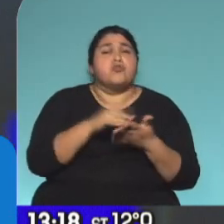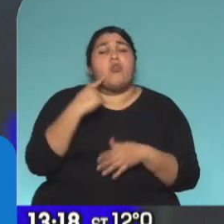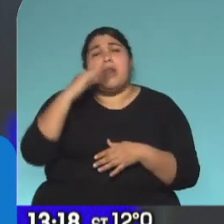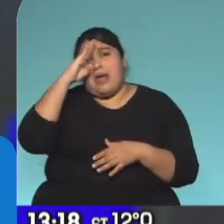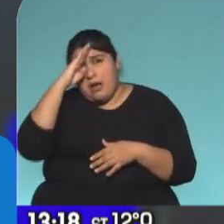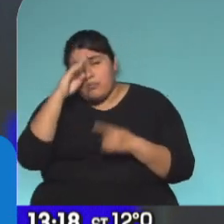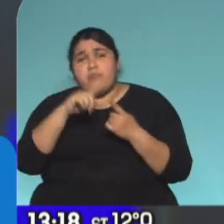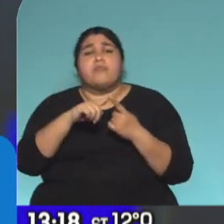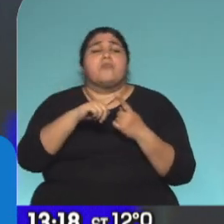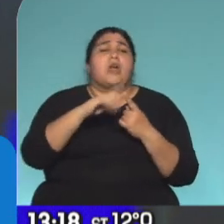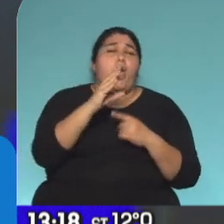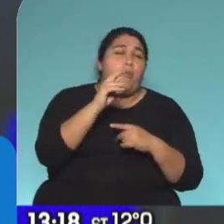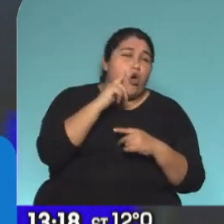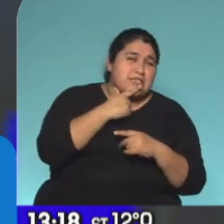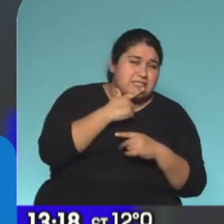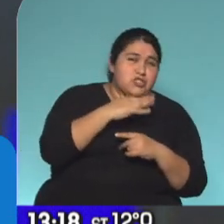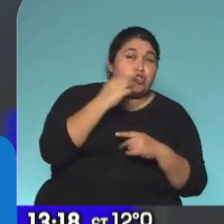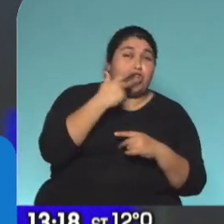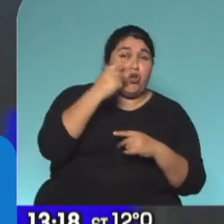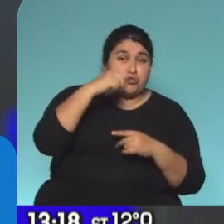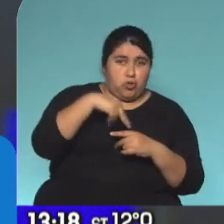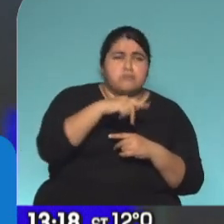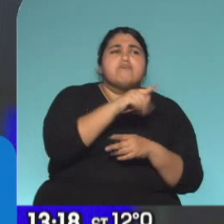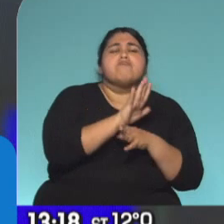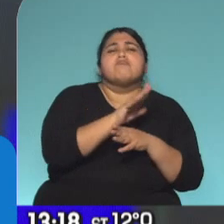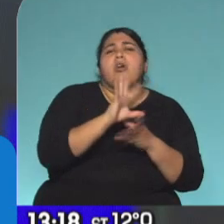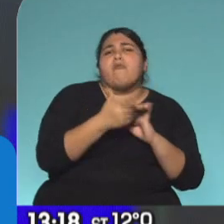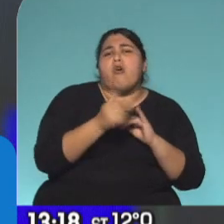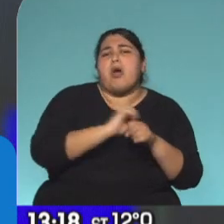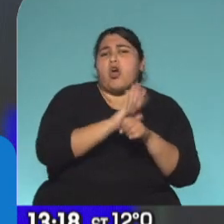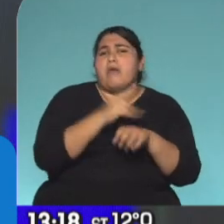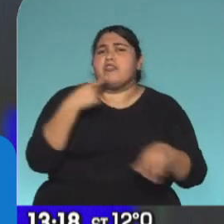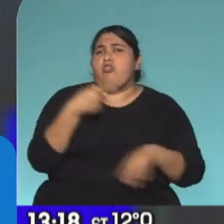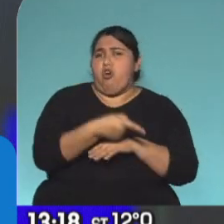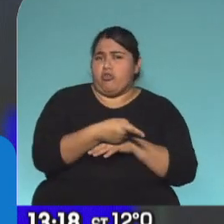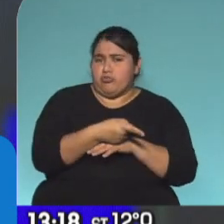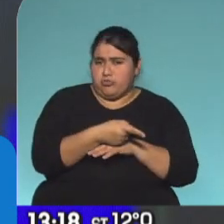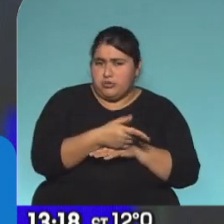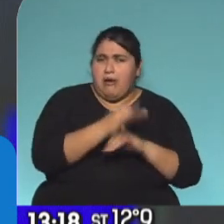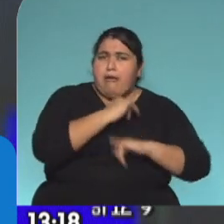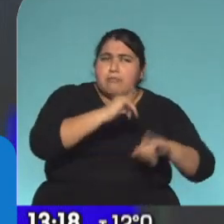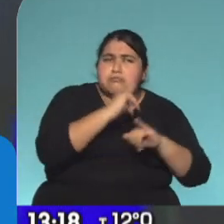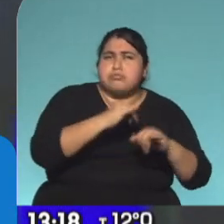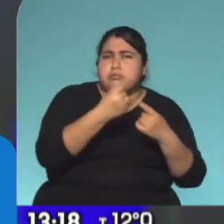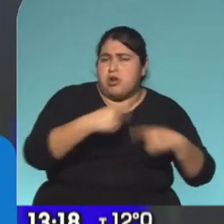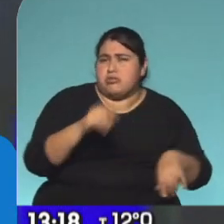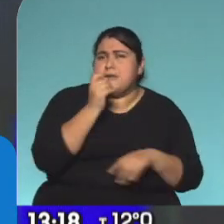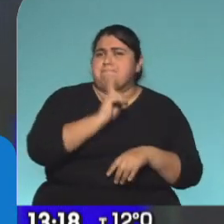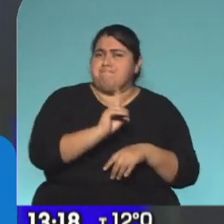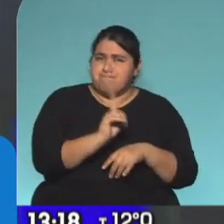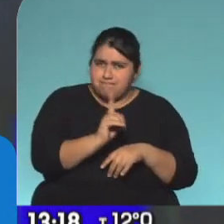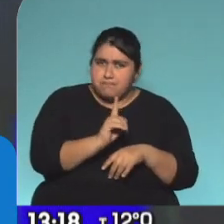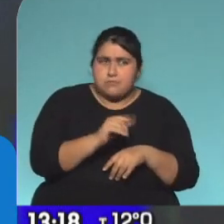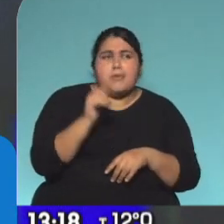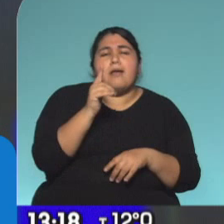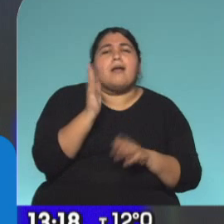Bolsonaro como de Boris Johnson, dos personas que también estaban muy en contra eran del bando de los que negaban, efectivamente. Eran grandes